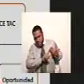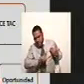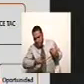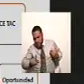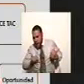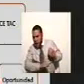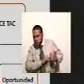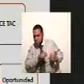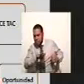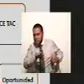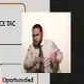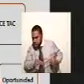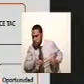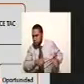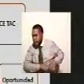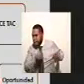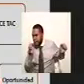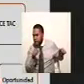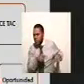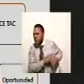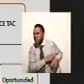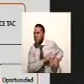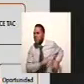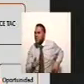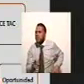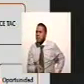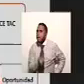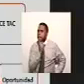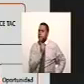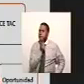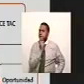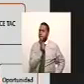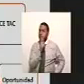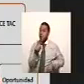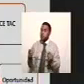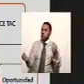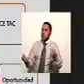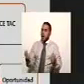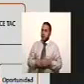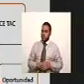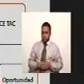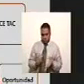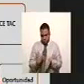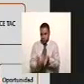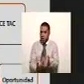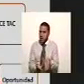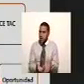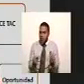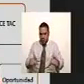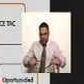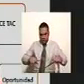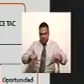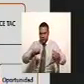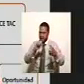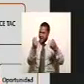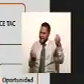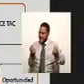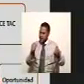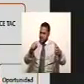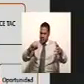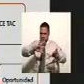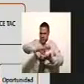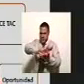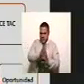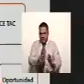¿Por qué no le informaron al país lo que estaba ocurriendo con los vencimientos de las pólizas de chatarrización, a las cuales me voy a referir más